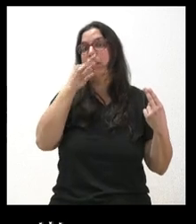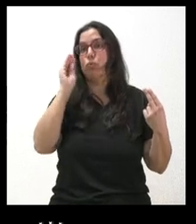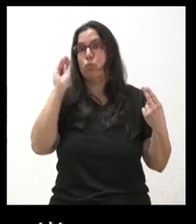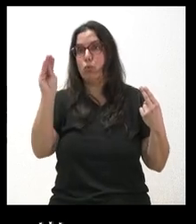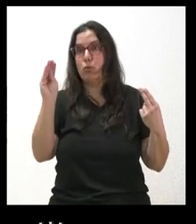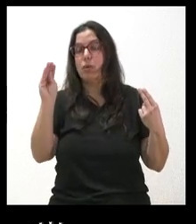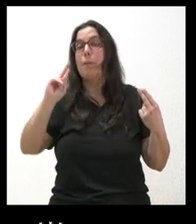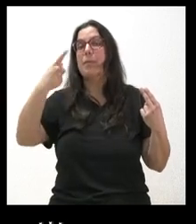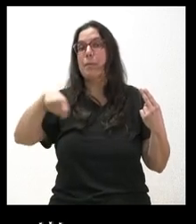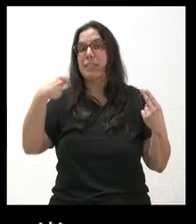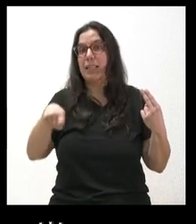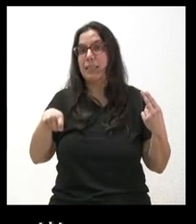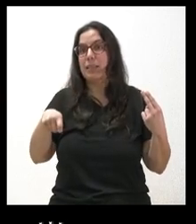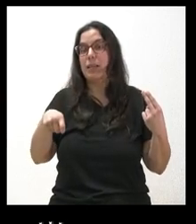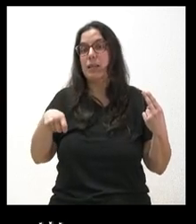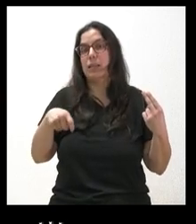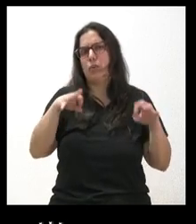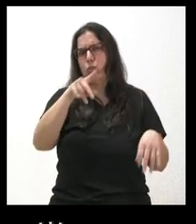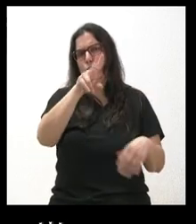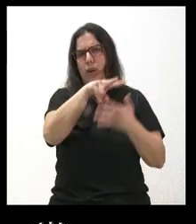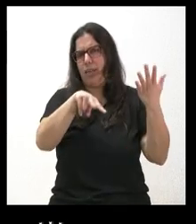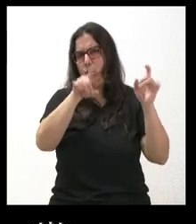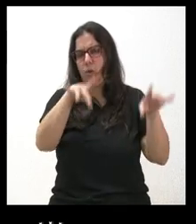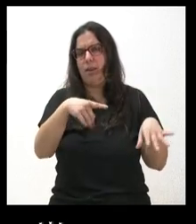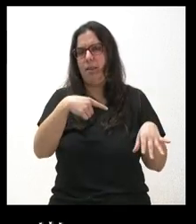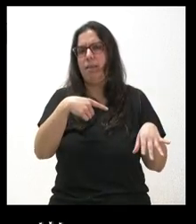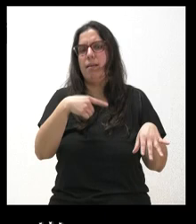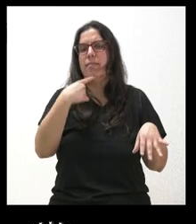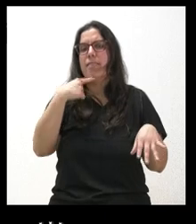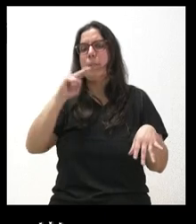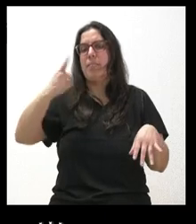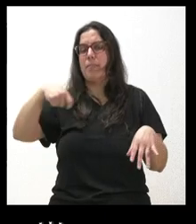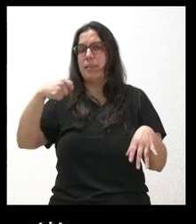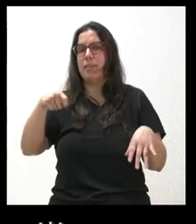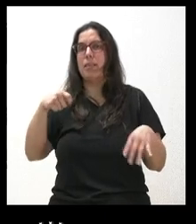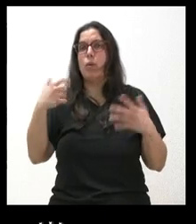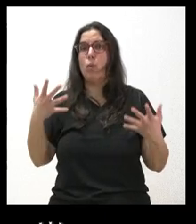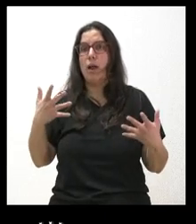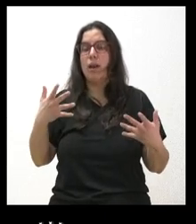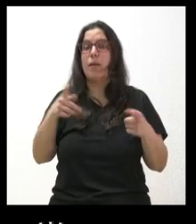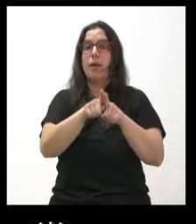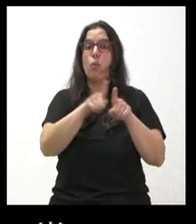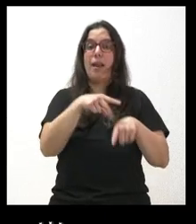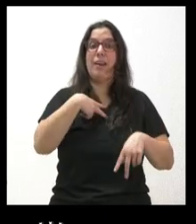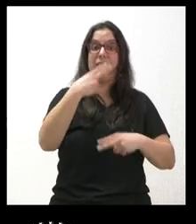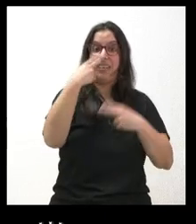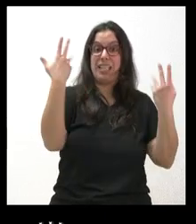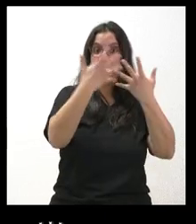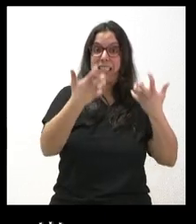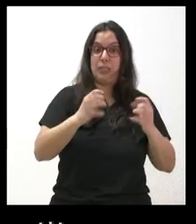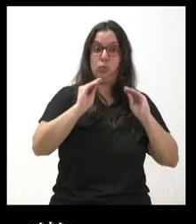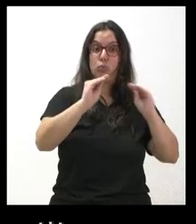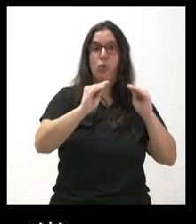vicepresidente lo que hizo entiendo que lo habrá leído usted también como yo lo que planteaba era que la parcialidad En definitiva del